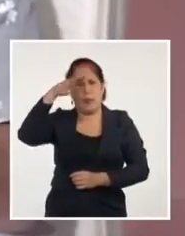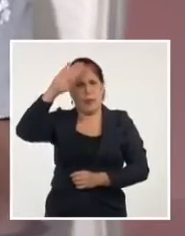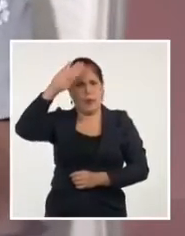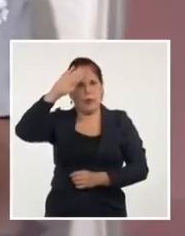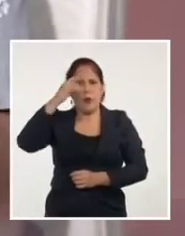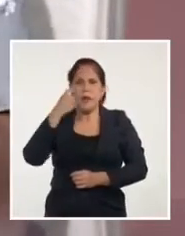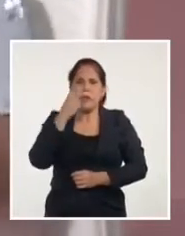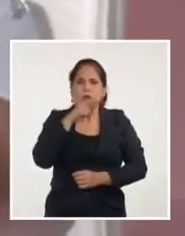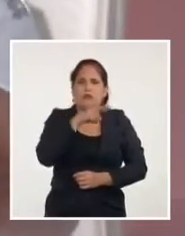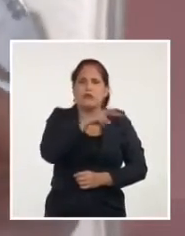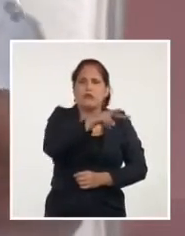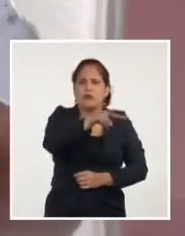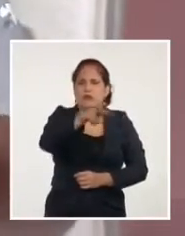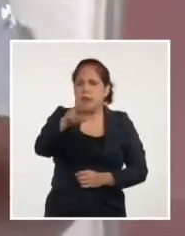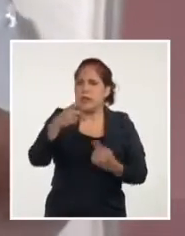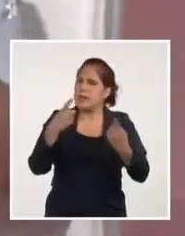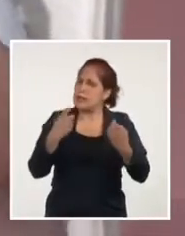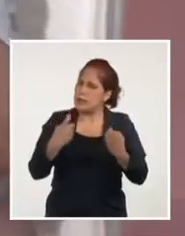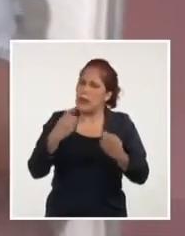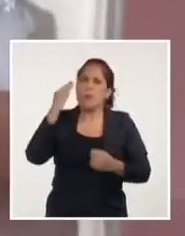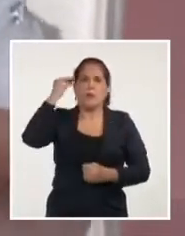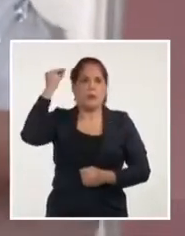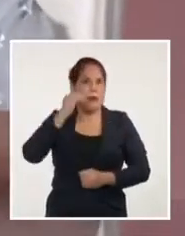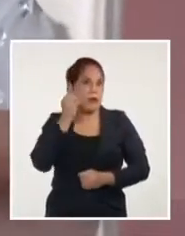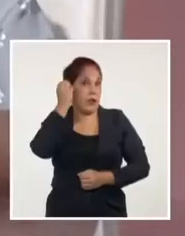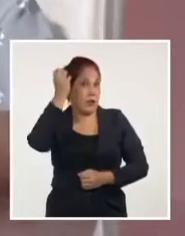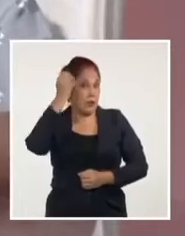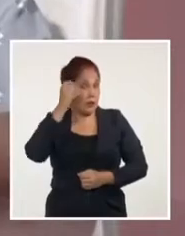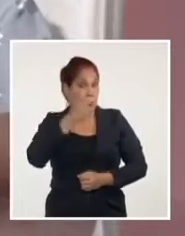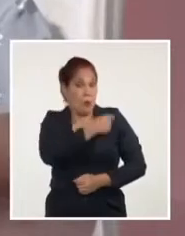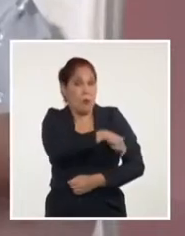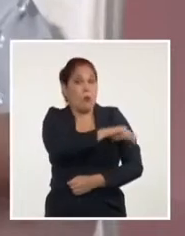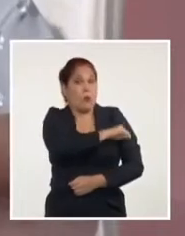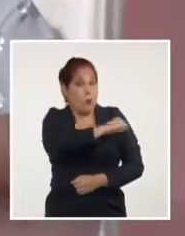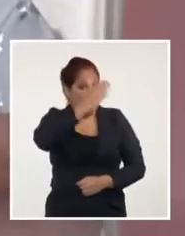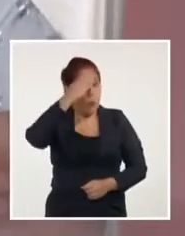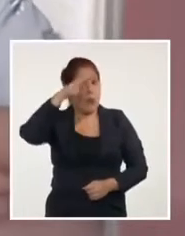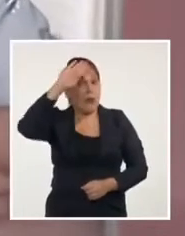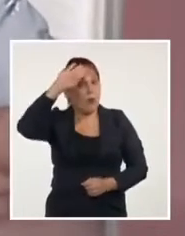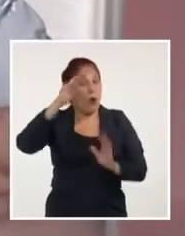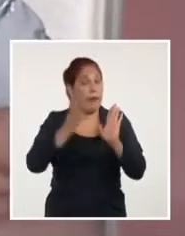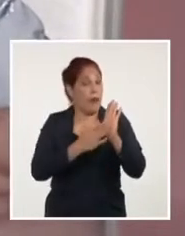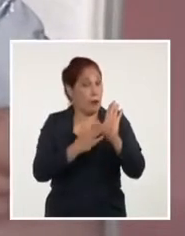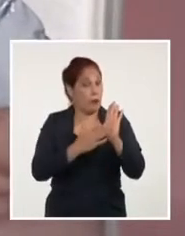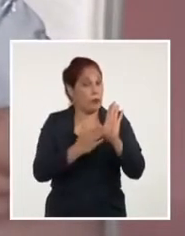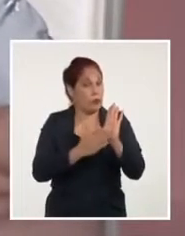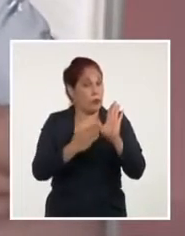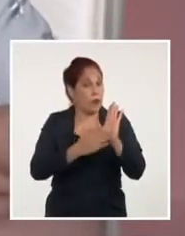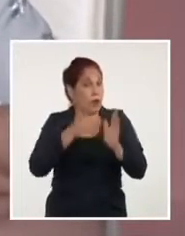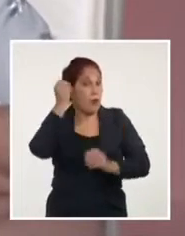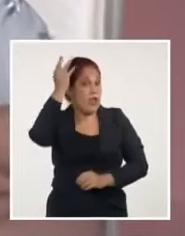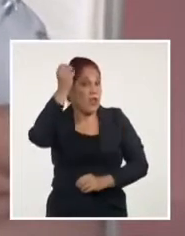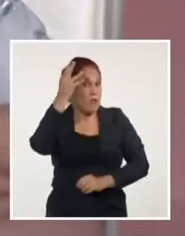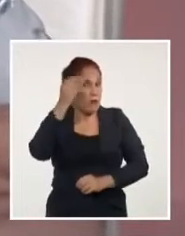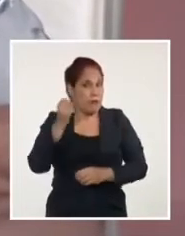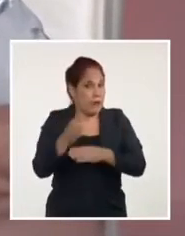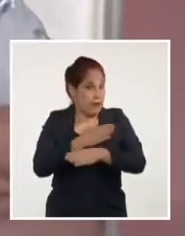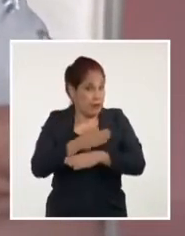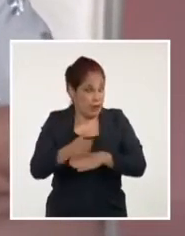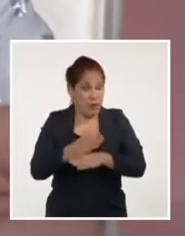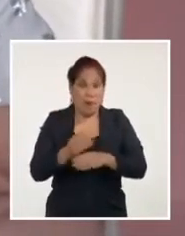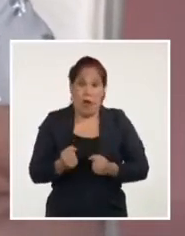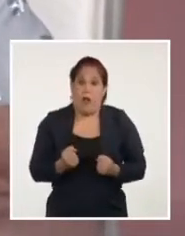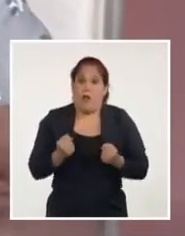necesitando tener esa capacidad creativa. Este es un pueblo que ha mostrado una tremenda inventiva para poder